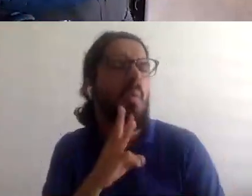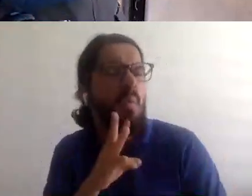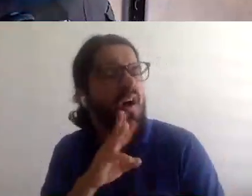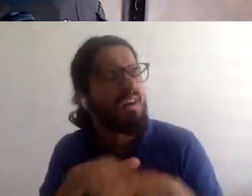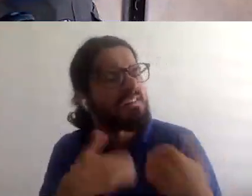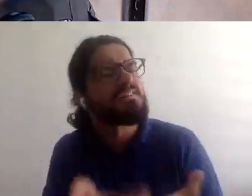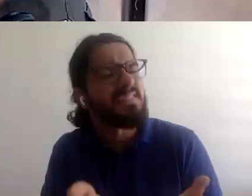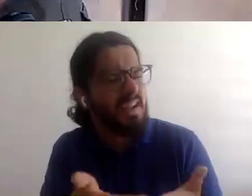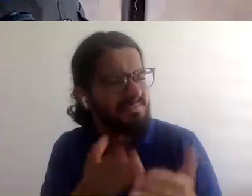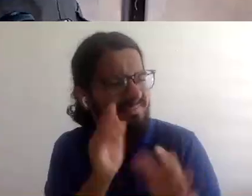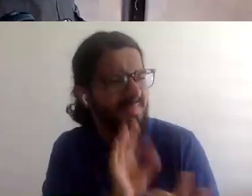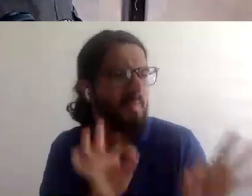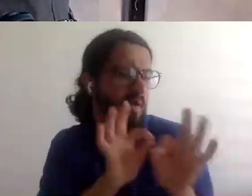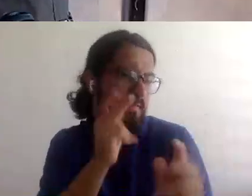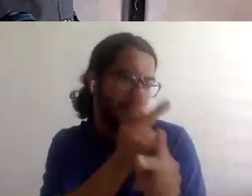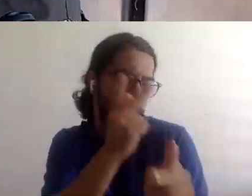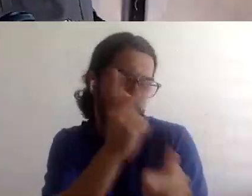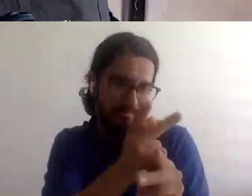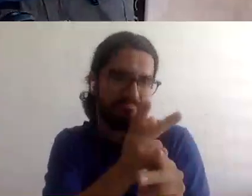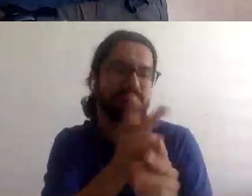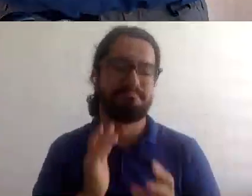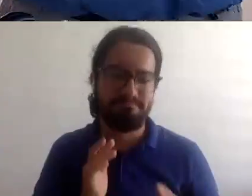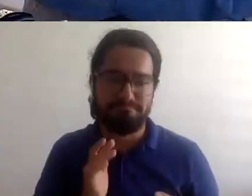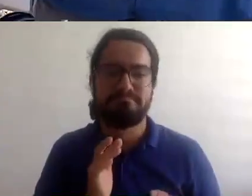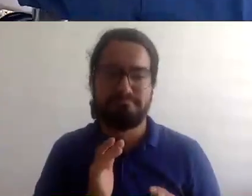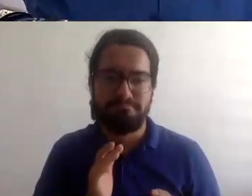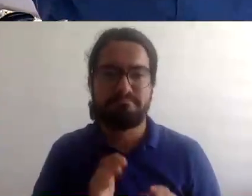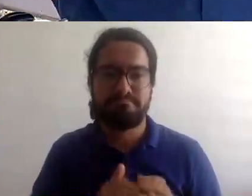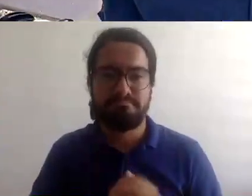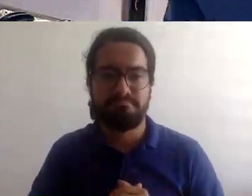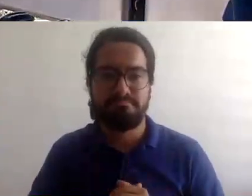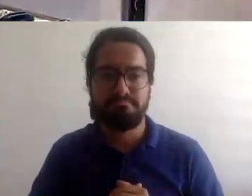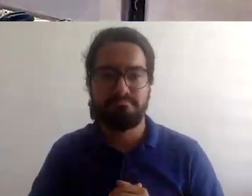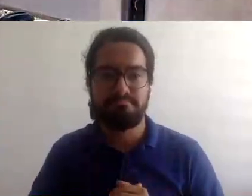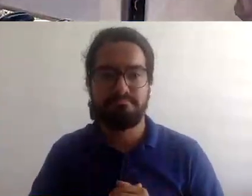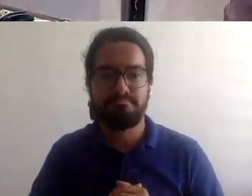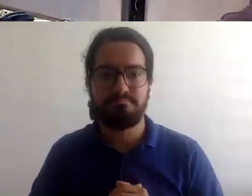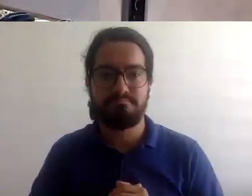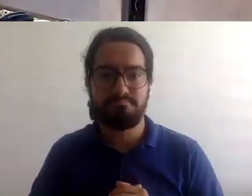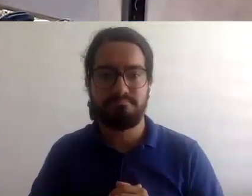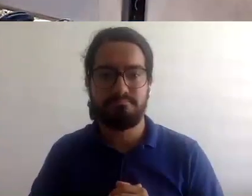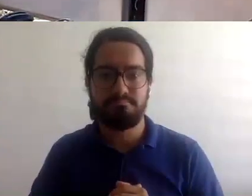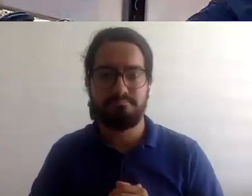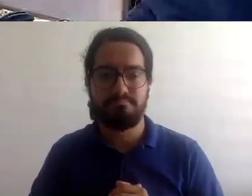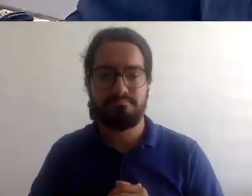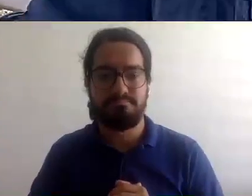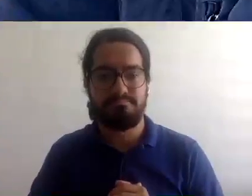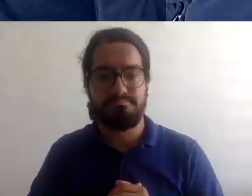al resto de los alimentos, ¿no?